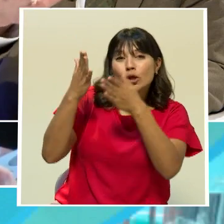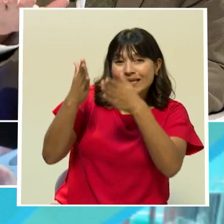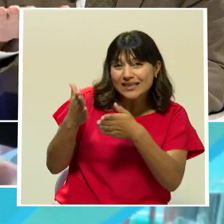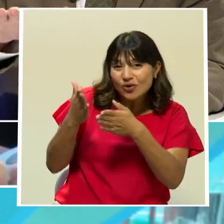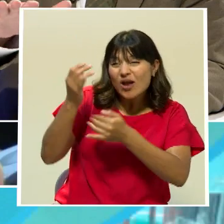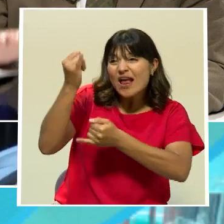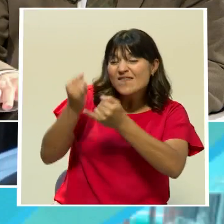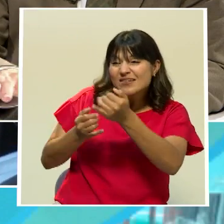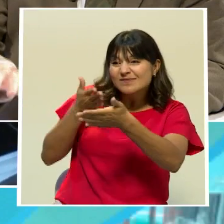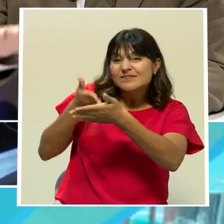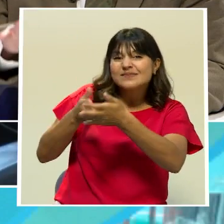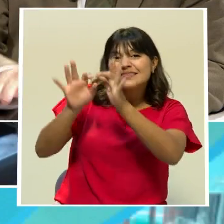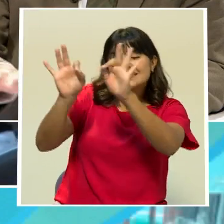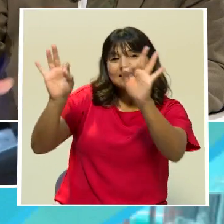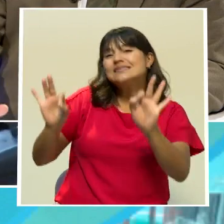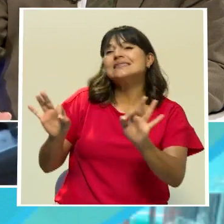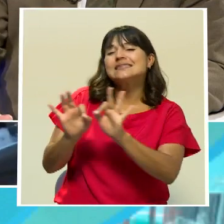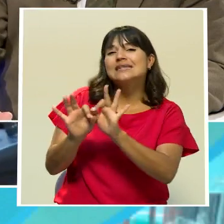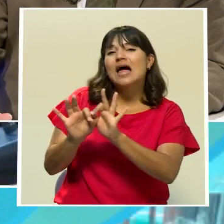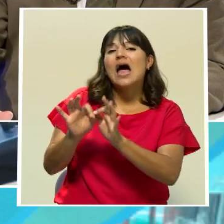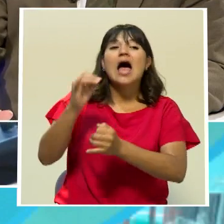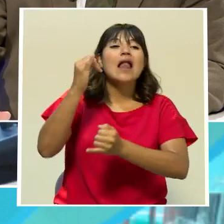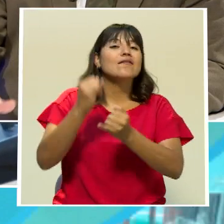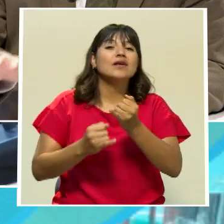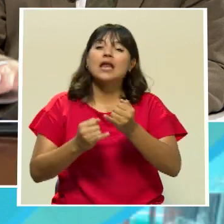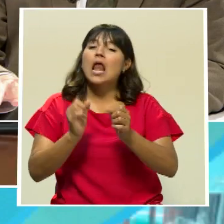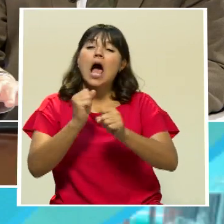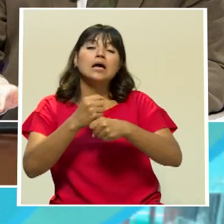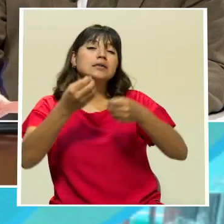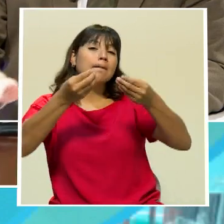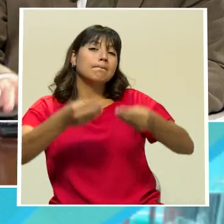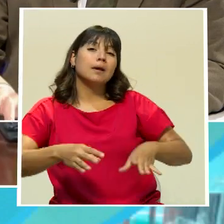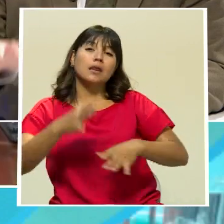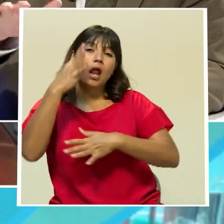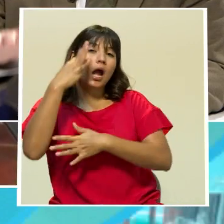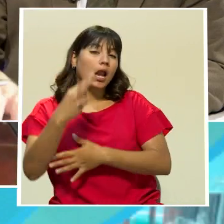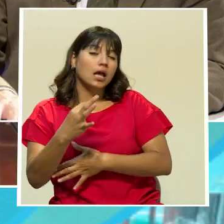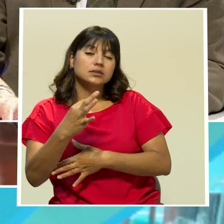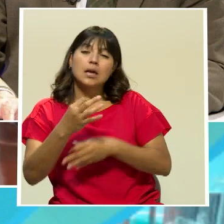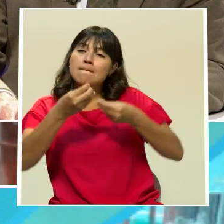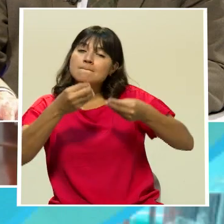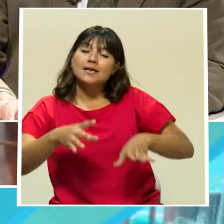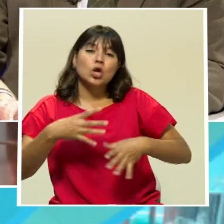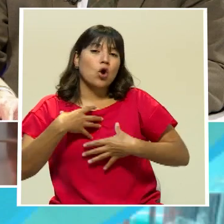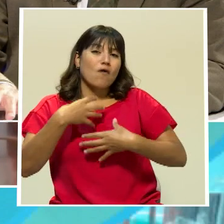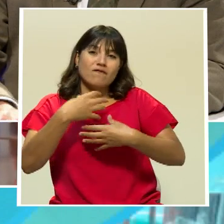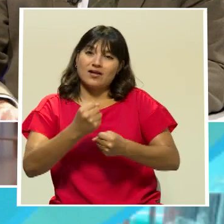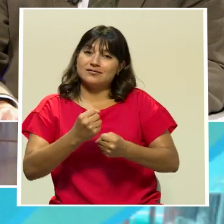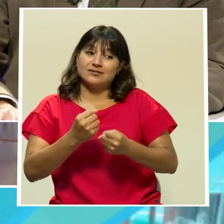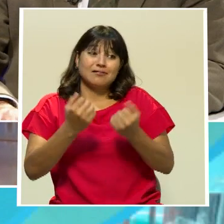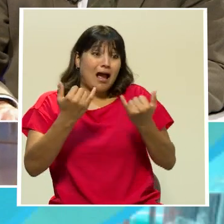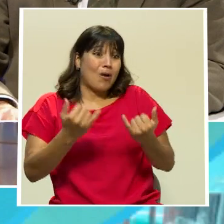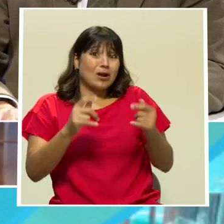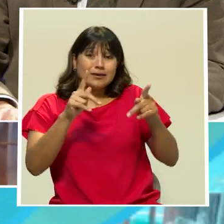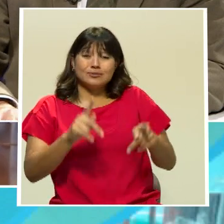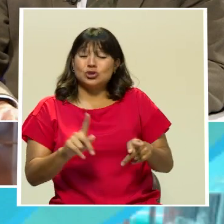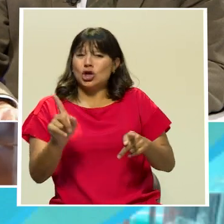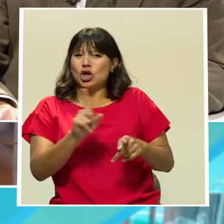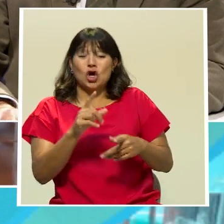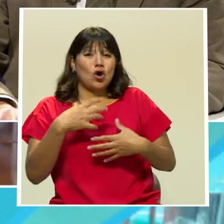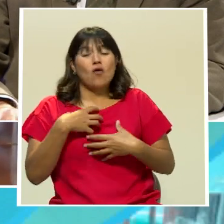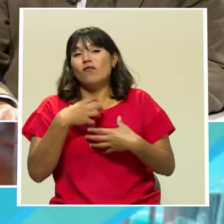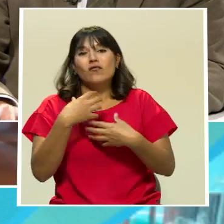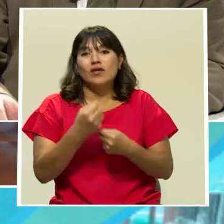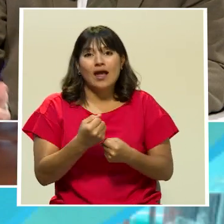instituciones sociales y con toda la credibilidad. Y hoy tenemos una credibilidad barrida, no solamente de